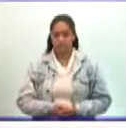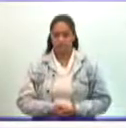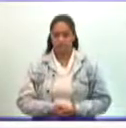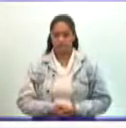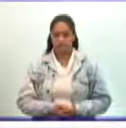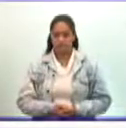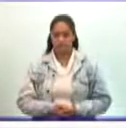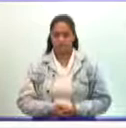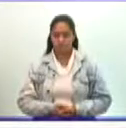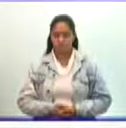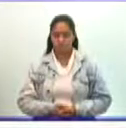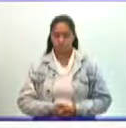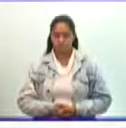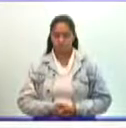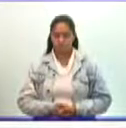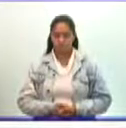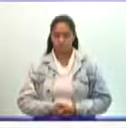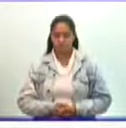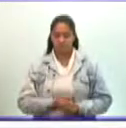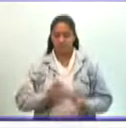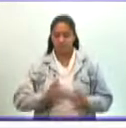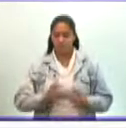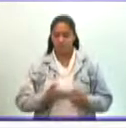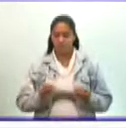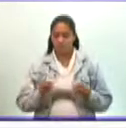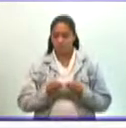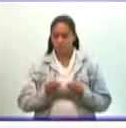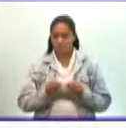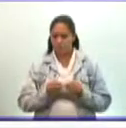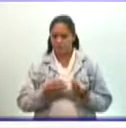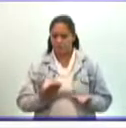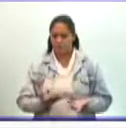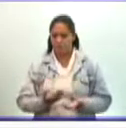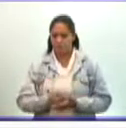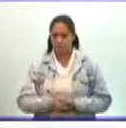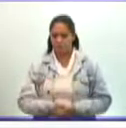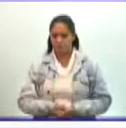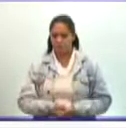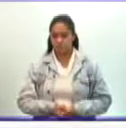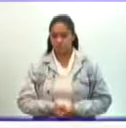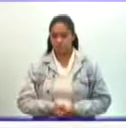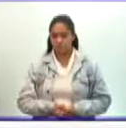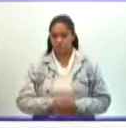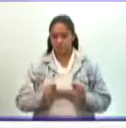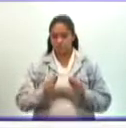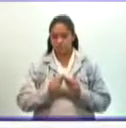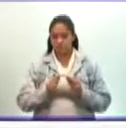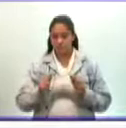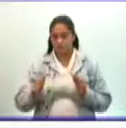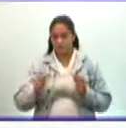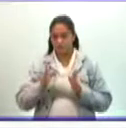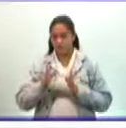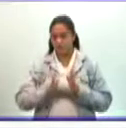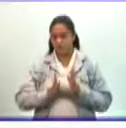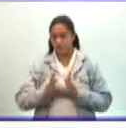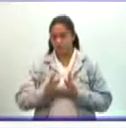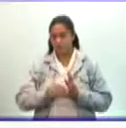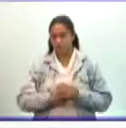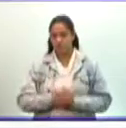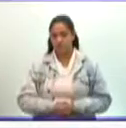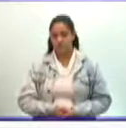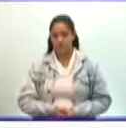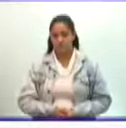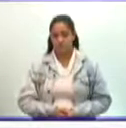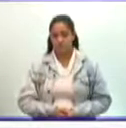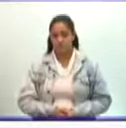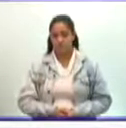Y estamos formando la proporción entre segmentos correspondientes de una semirrecta con